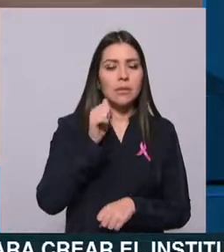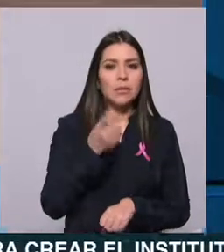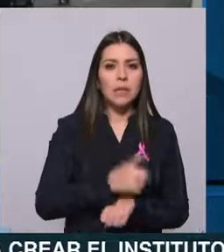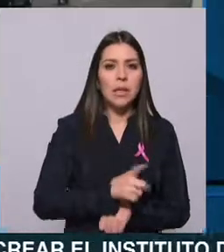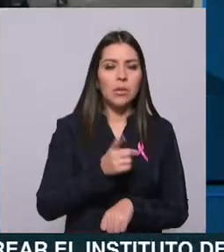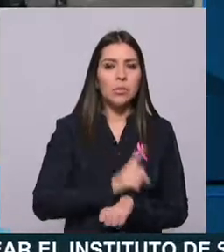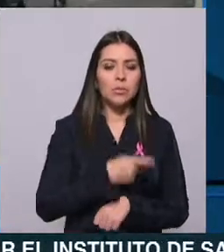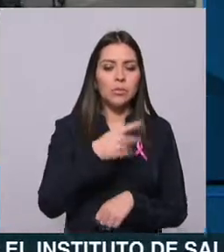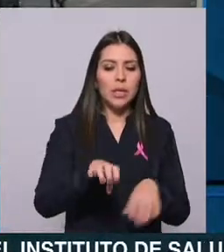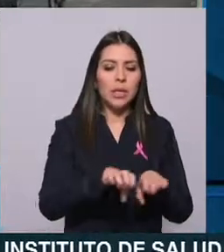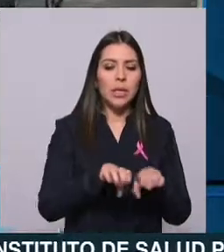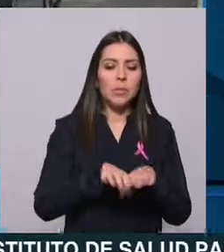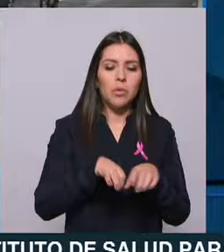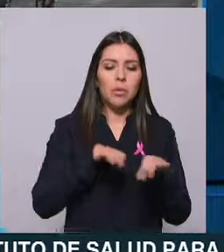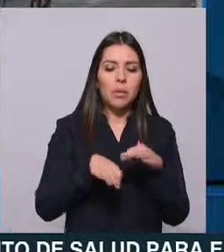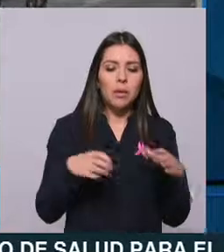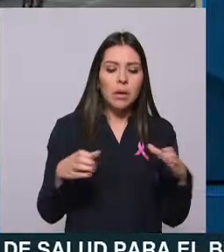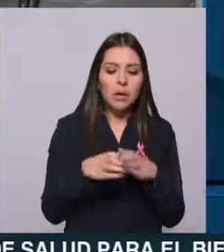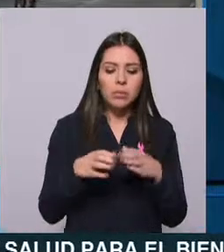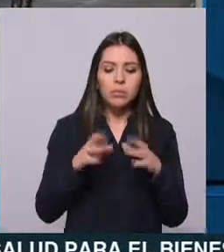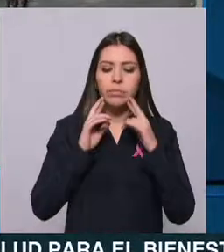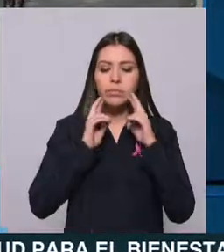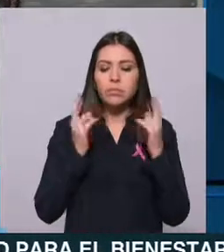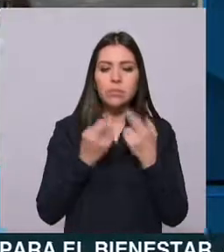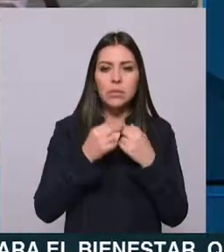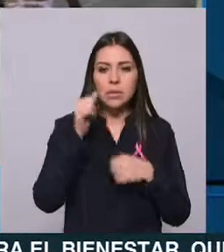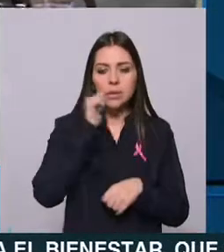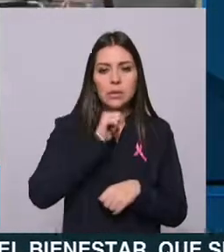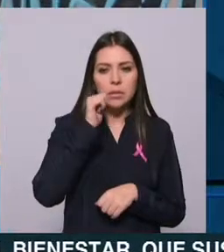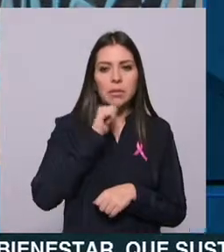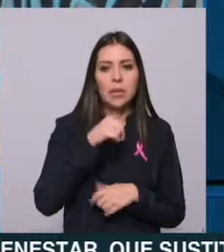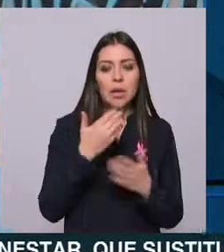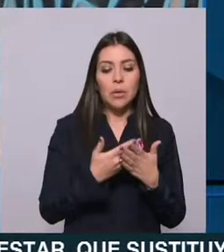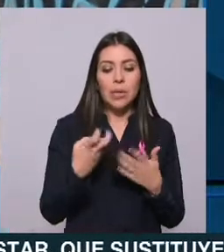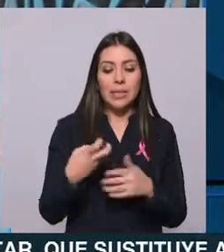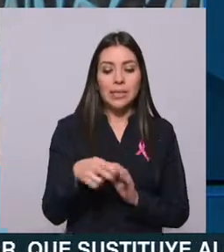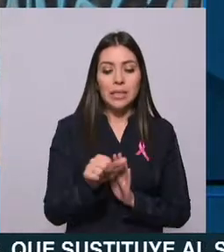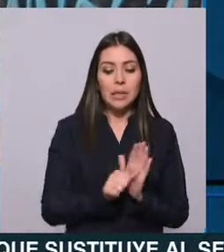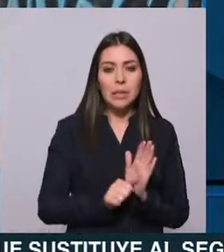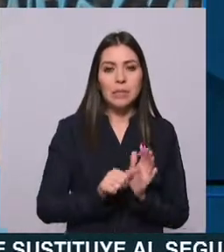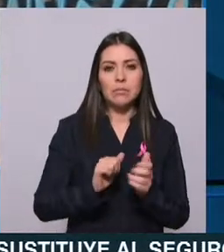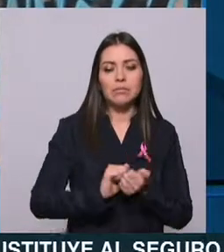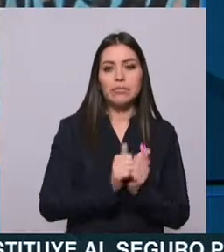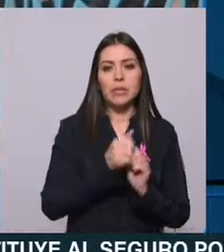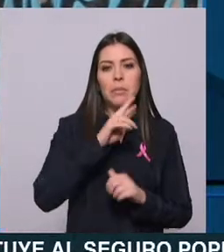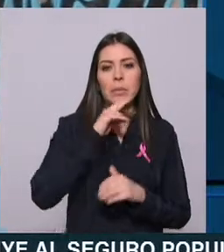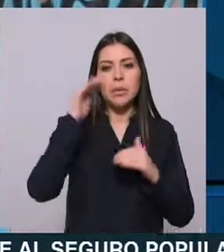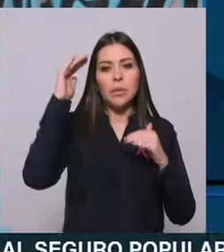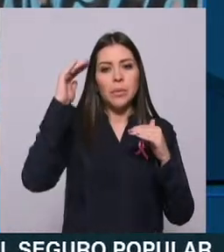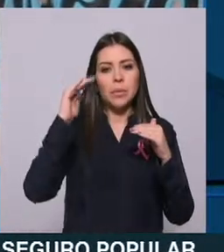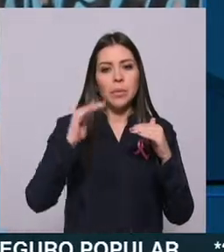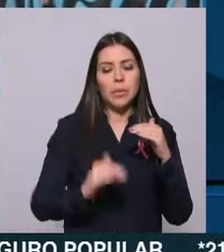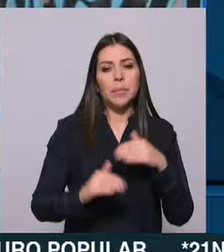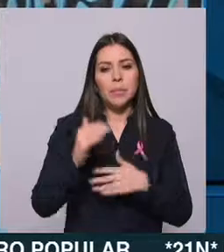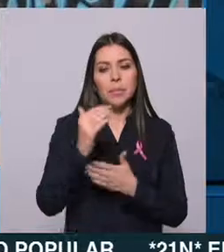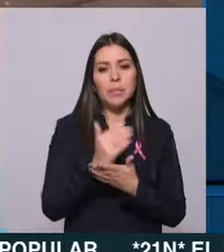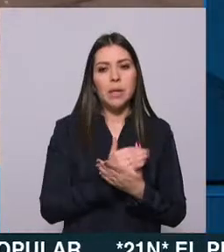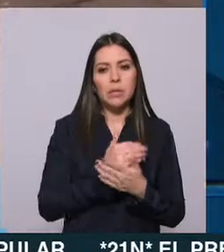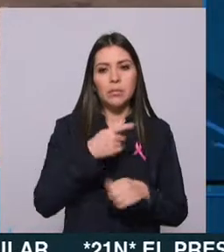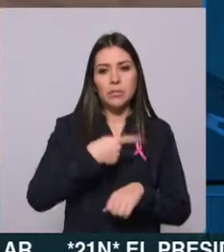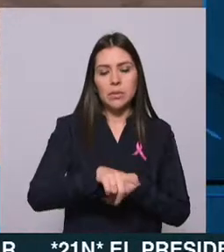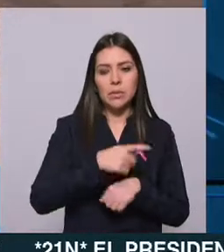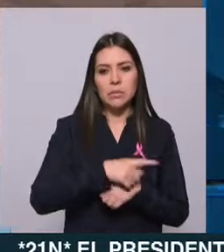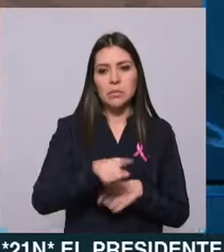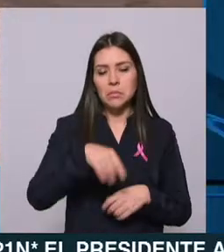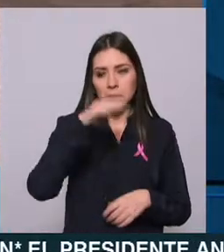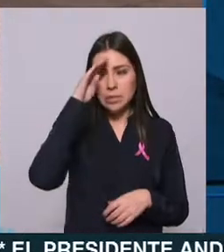una evaluación. Esta semana y este mes ha sido de los mejores, donde hemos bajado aún más la incidencia delictiva. Creo que vamos a salir también